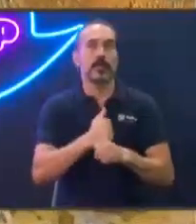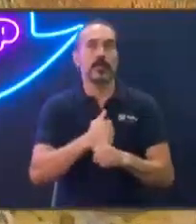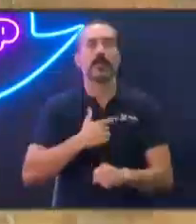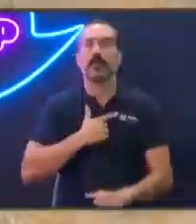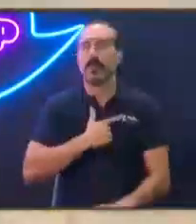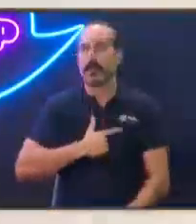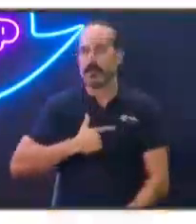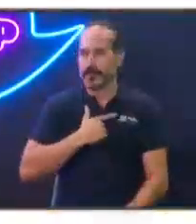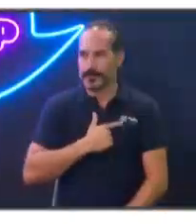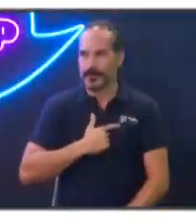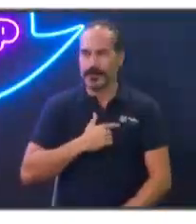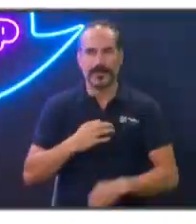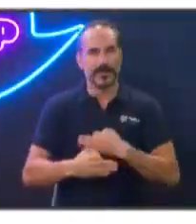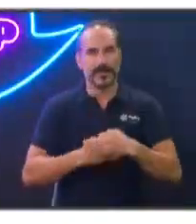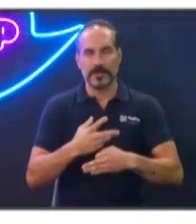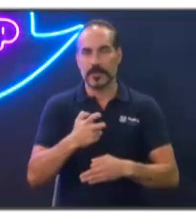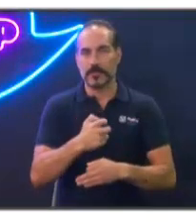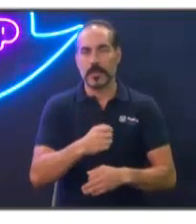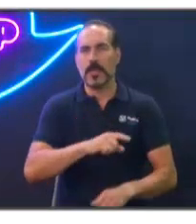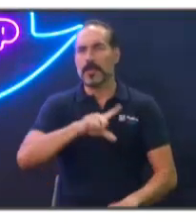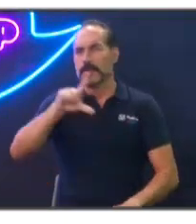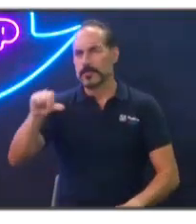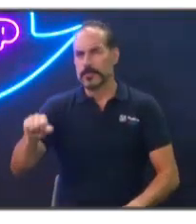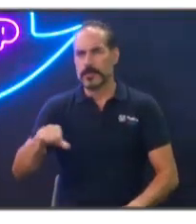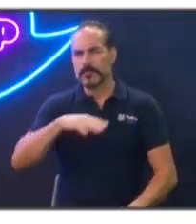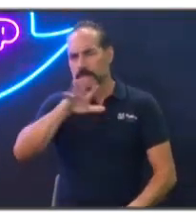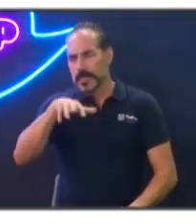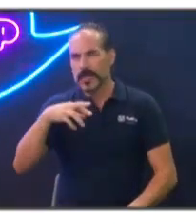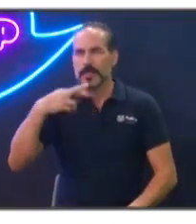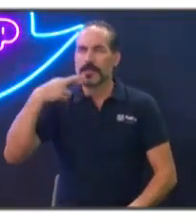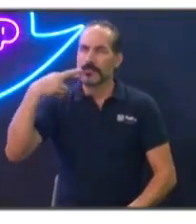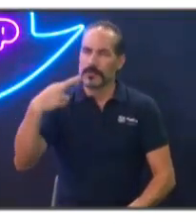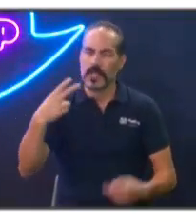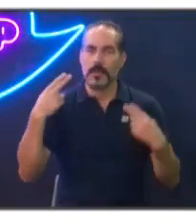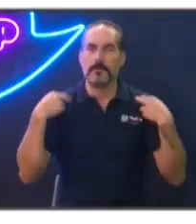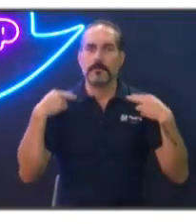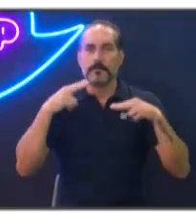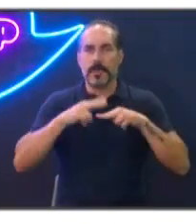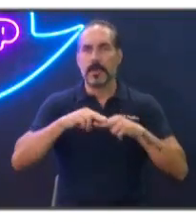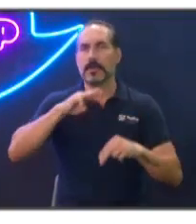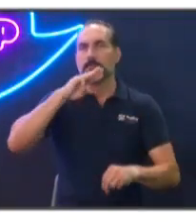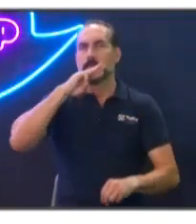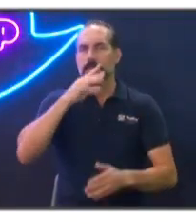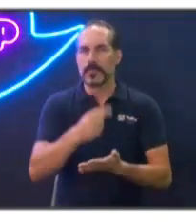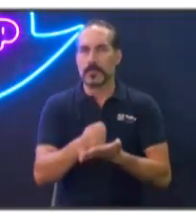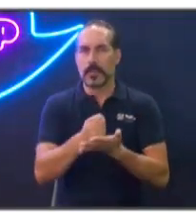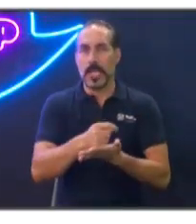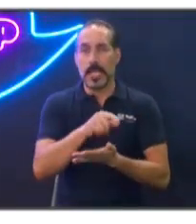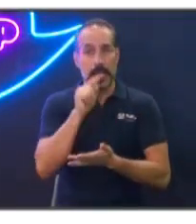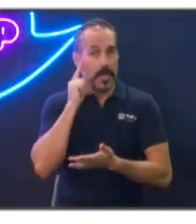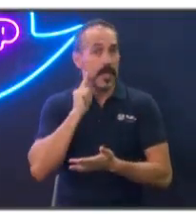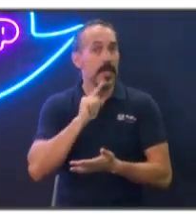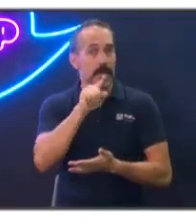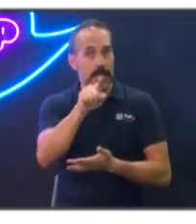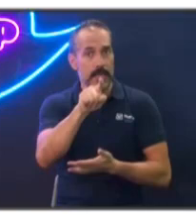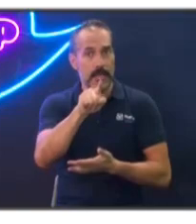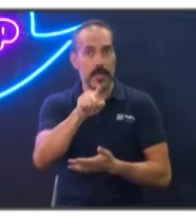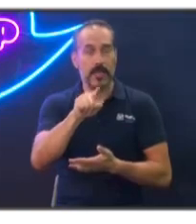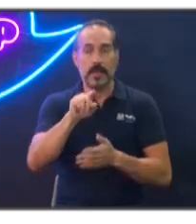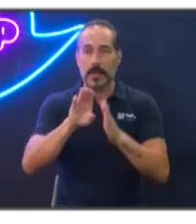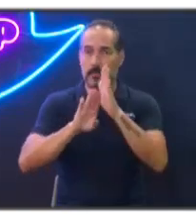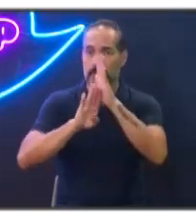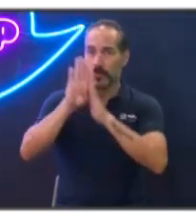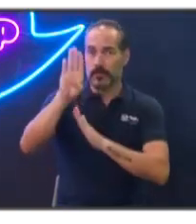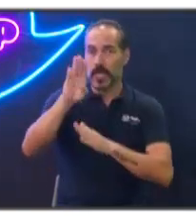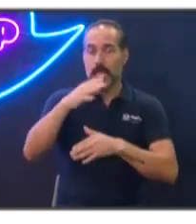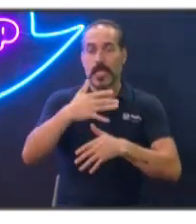arte después de Buscar respuestas como madre maestra y terapeuta decidió emprender el camino lleva 15 años